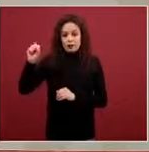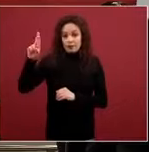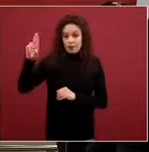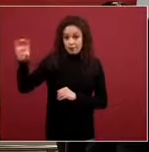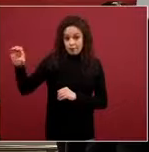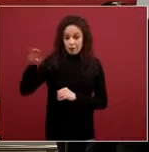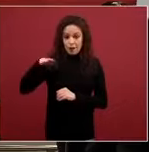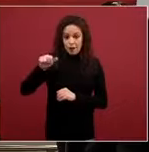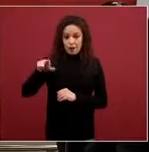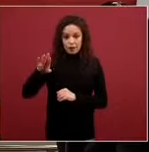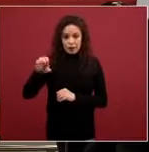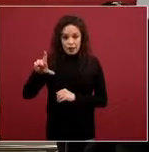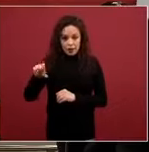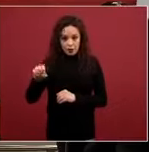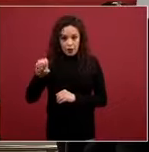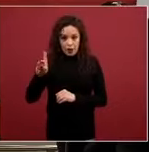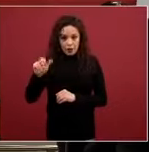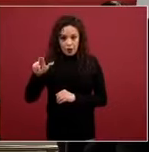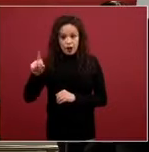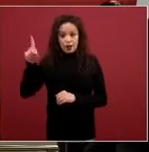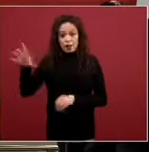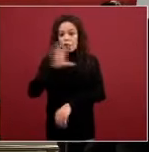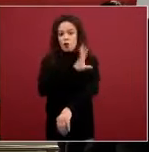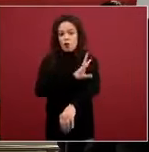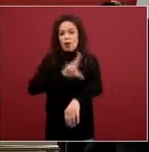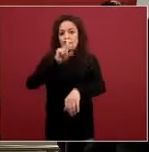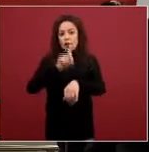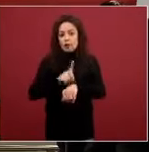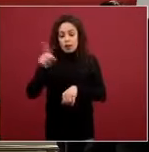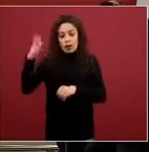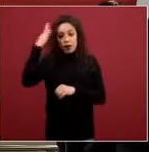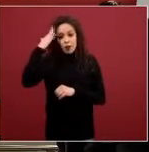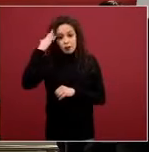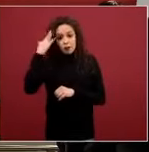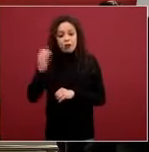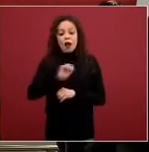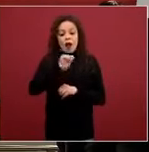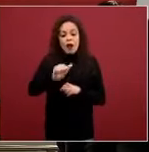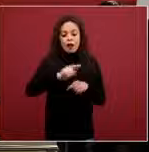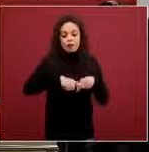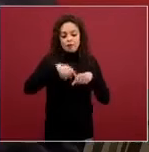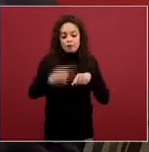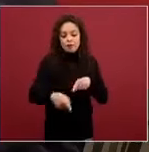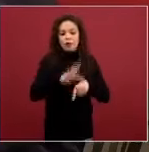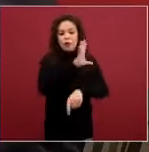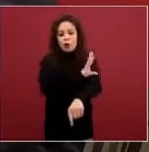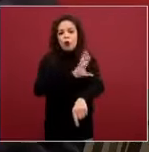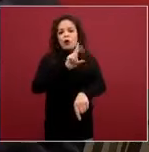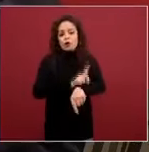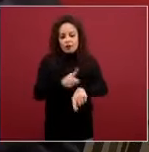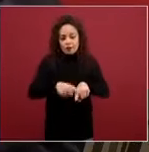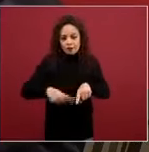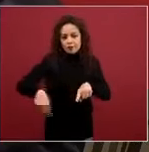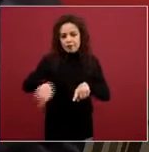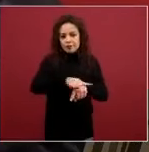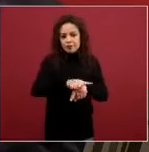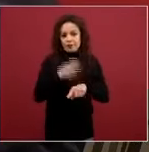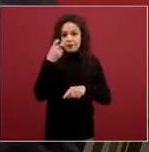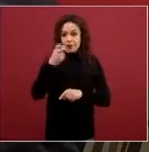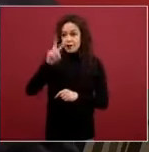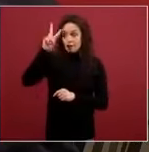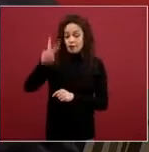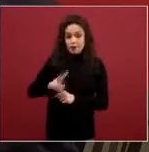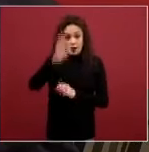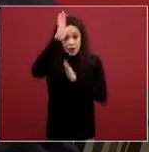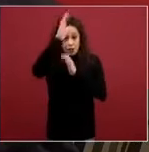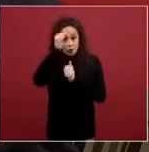como coordinador de los coordinadores y él ha jugado un papel crucial, que se lo agradecemos mucho, en la formulación de este acuerdo